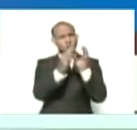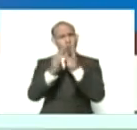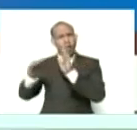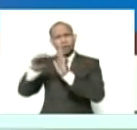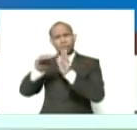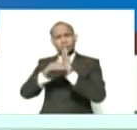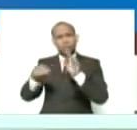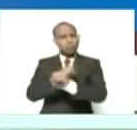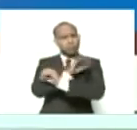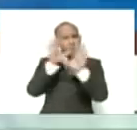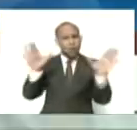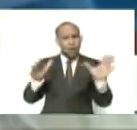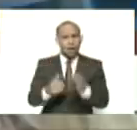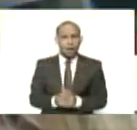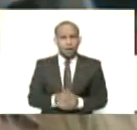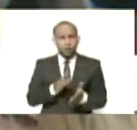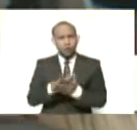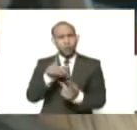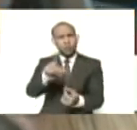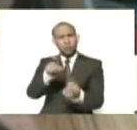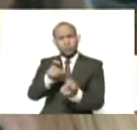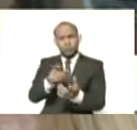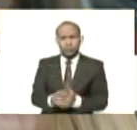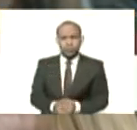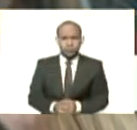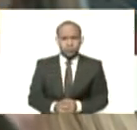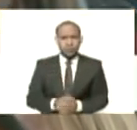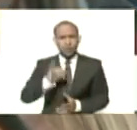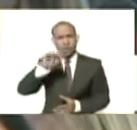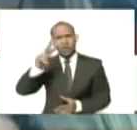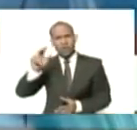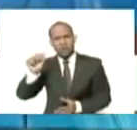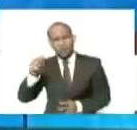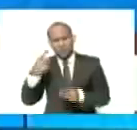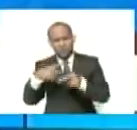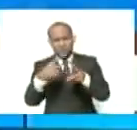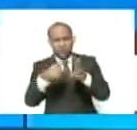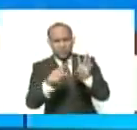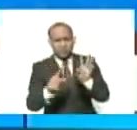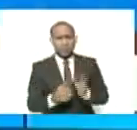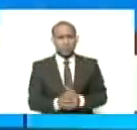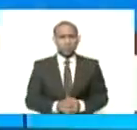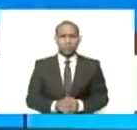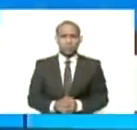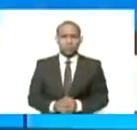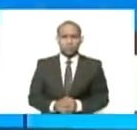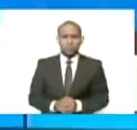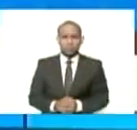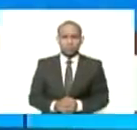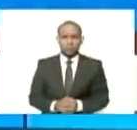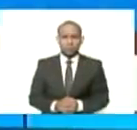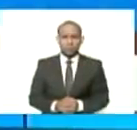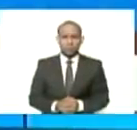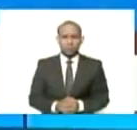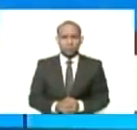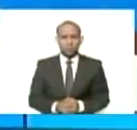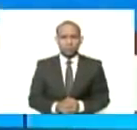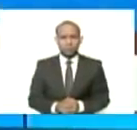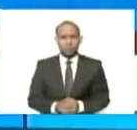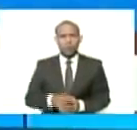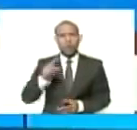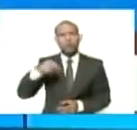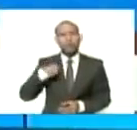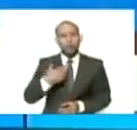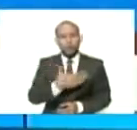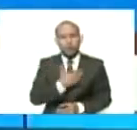concreta para los aranceles, para el impuesto, para esto, para aquello, para la inversión? Así yo